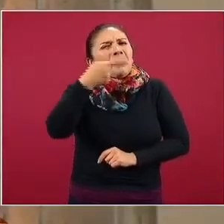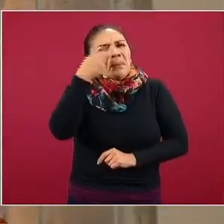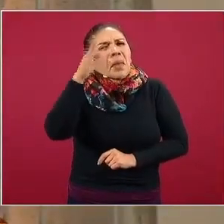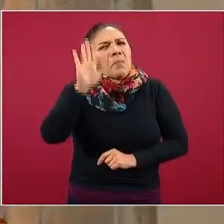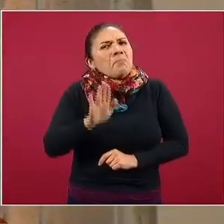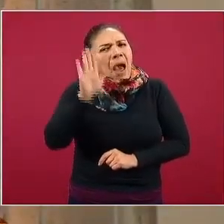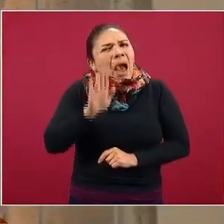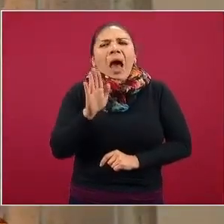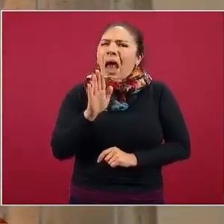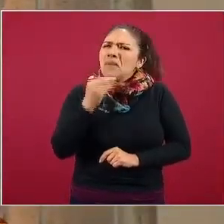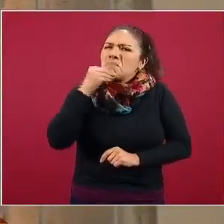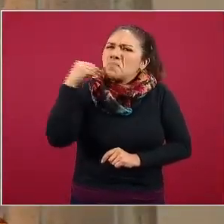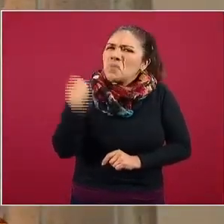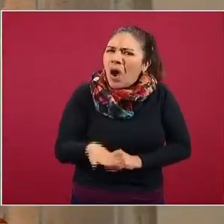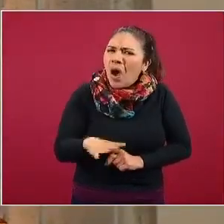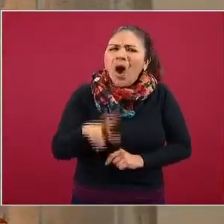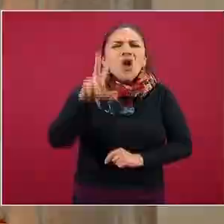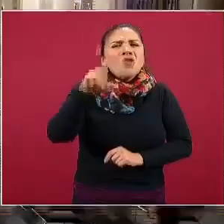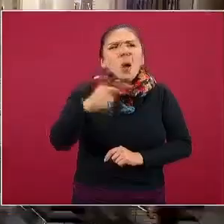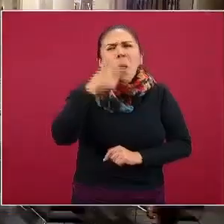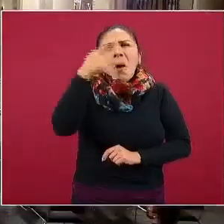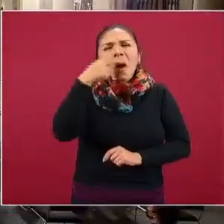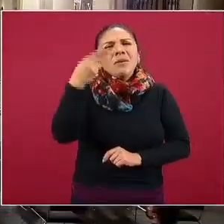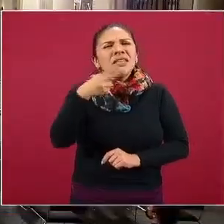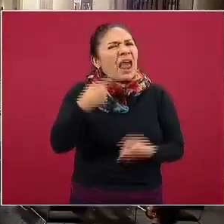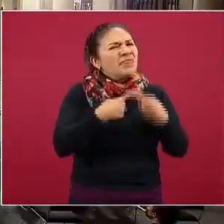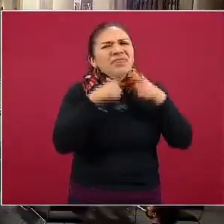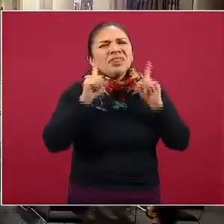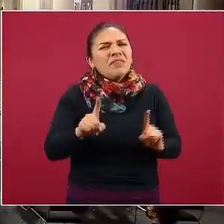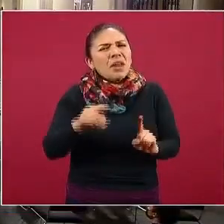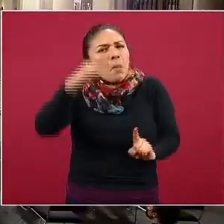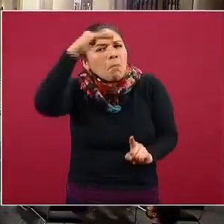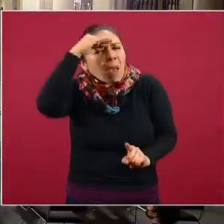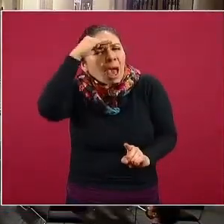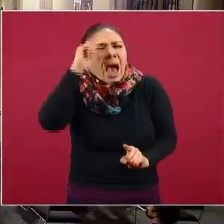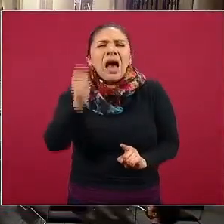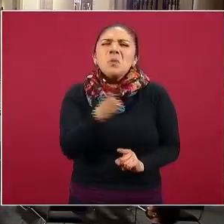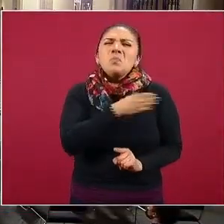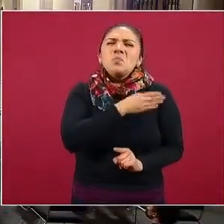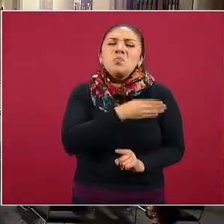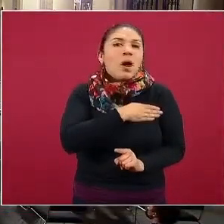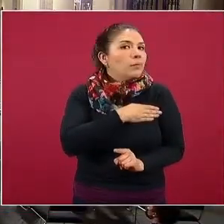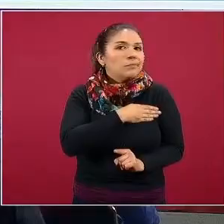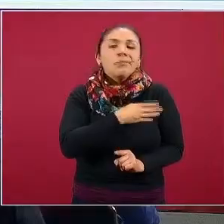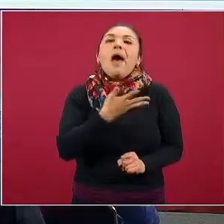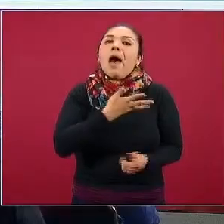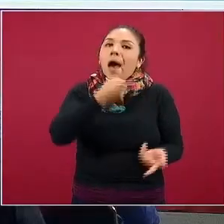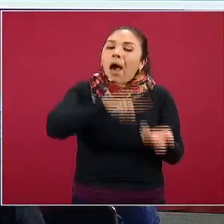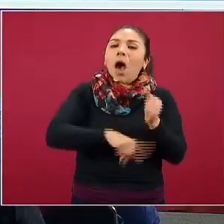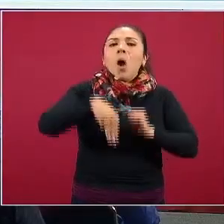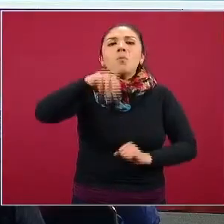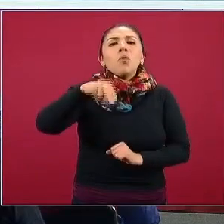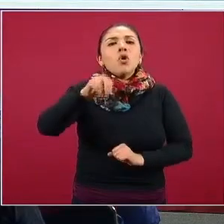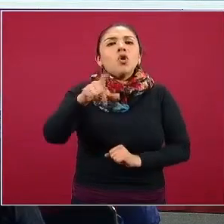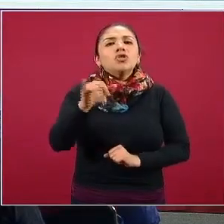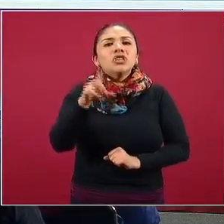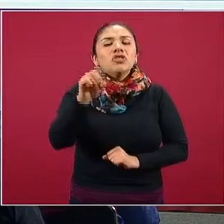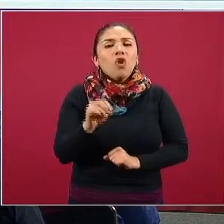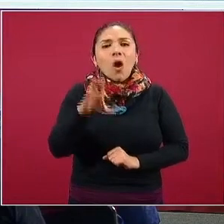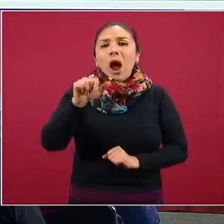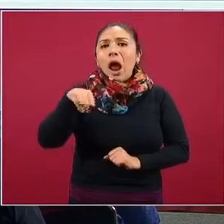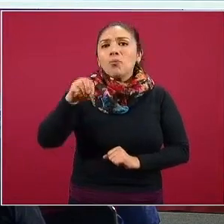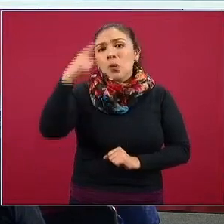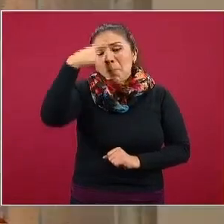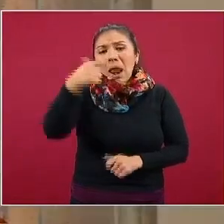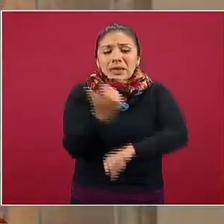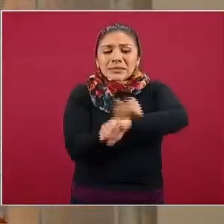pareciera atractivo en lugar del típico olor a tabaco. Y contiene gases como el monóxido de carbono, que disminuye la oxigenación